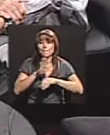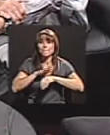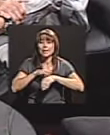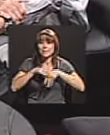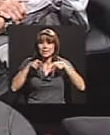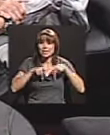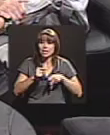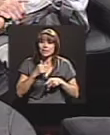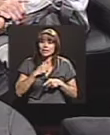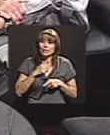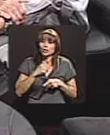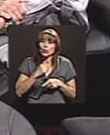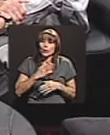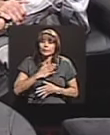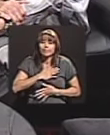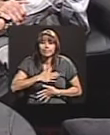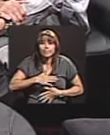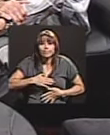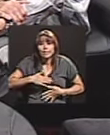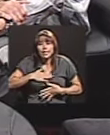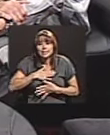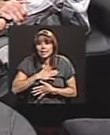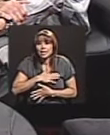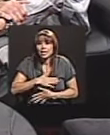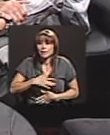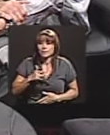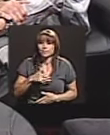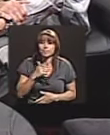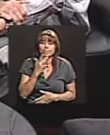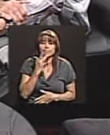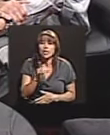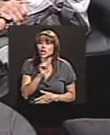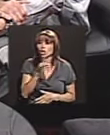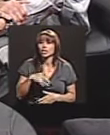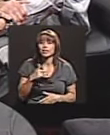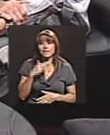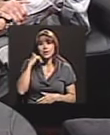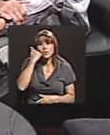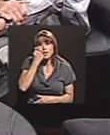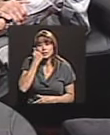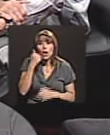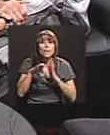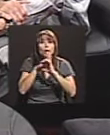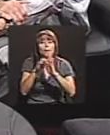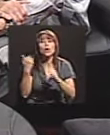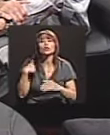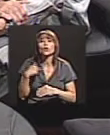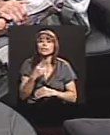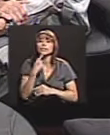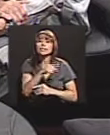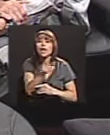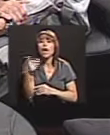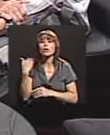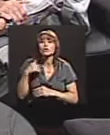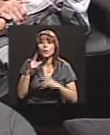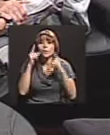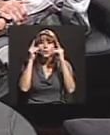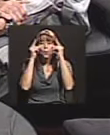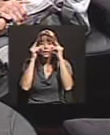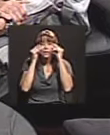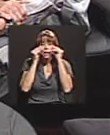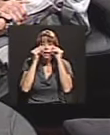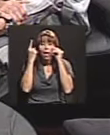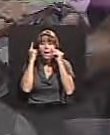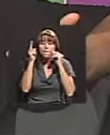excitarme y no sentir que eso me da vergüenza por ejemplo una técnica d les dice los hombres les voy a cerrar los ojos para que se exciten con el